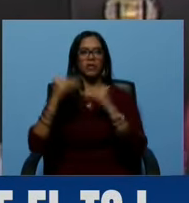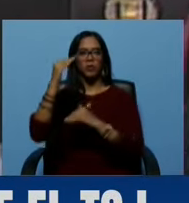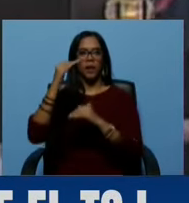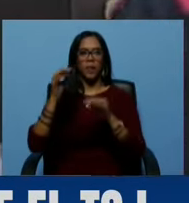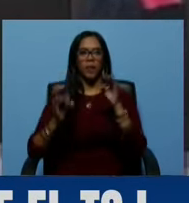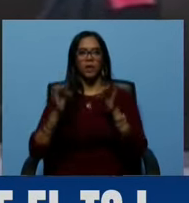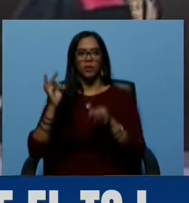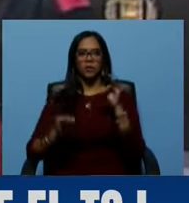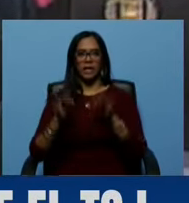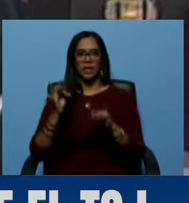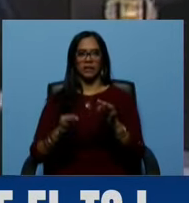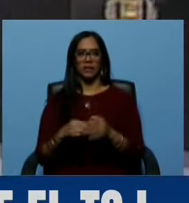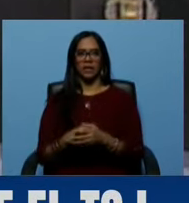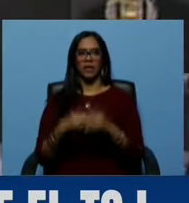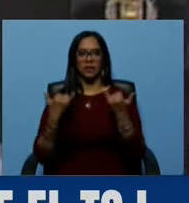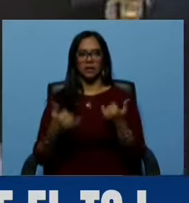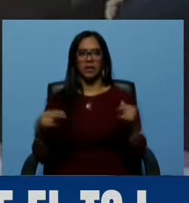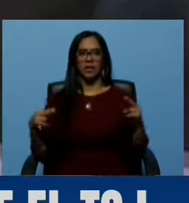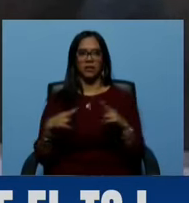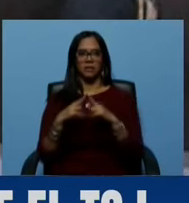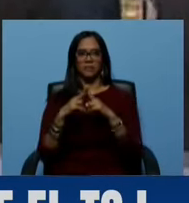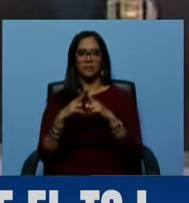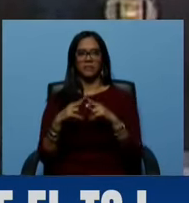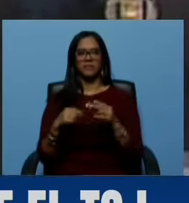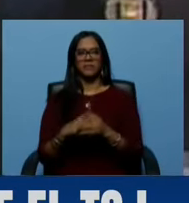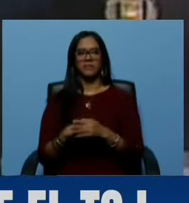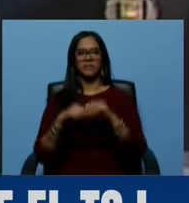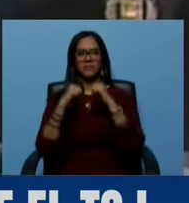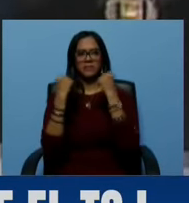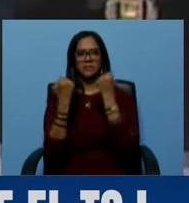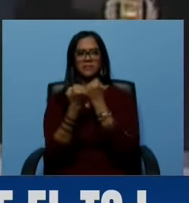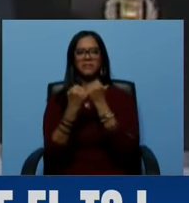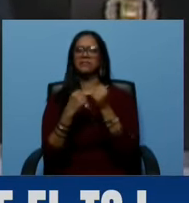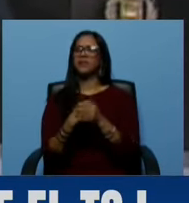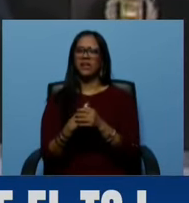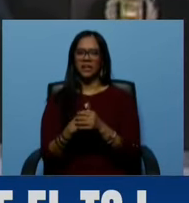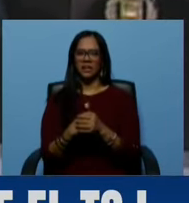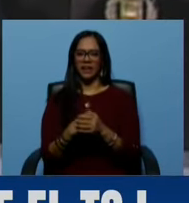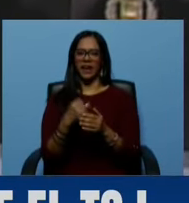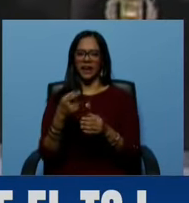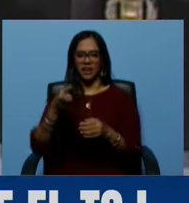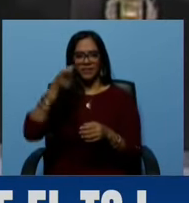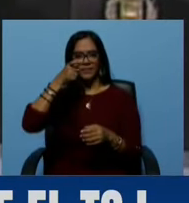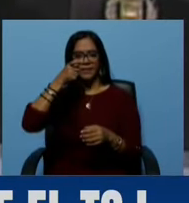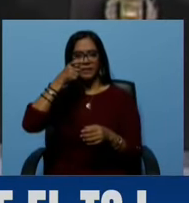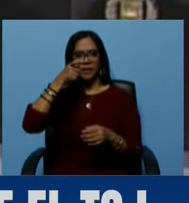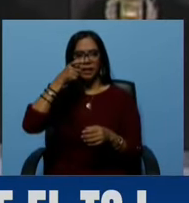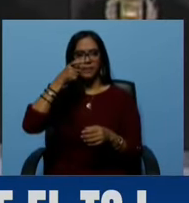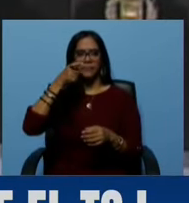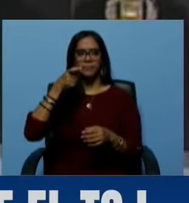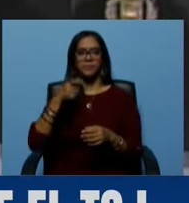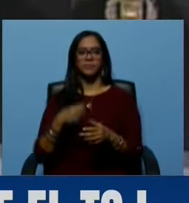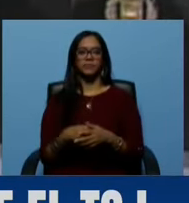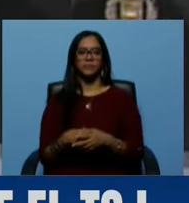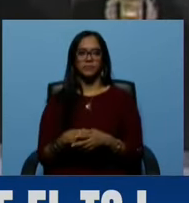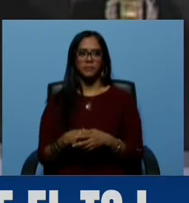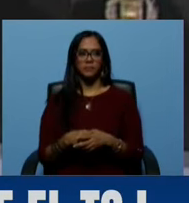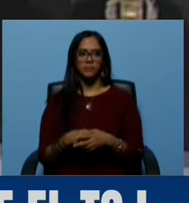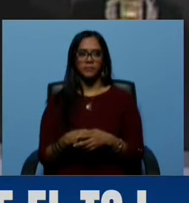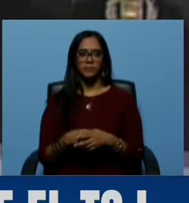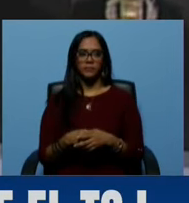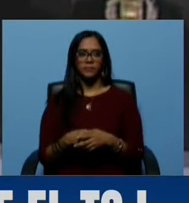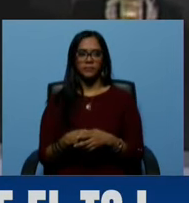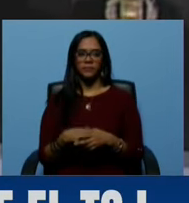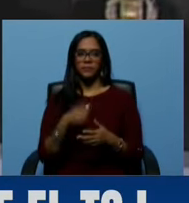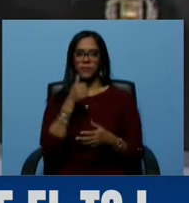de Justicia. Ya se encuentra en la sala el Fiscal General de la República,